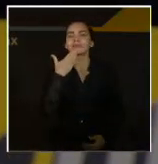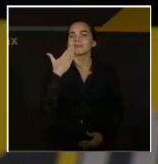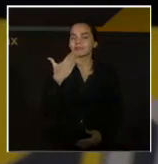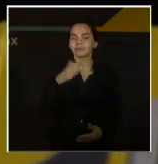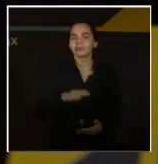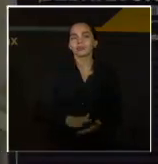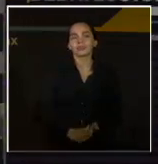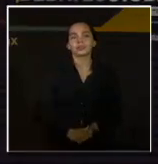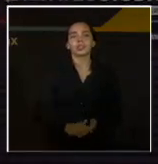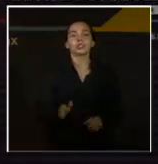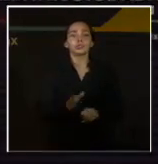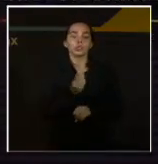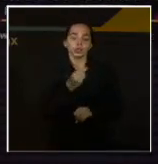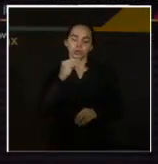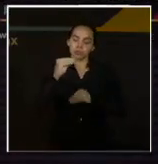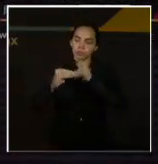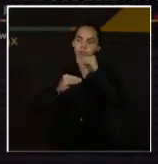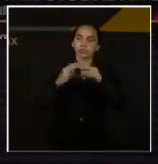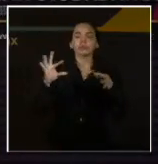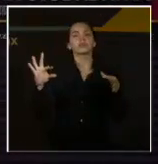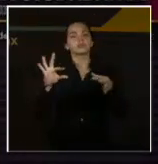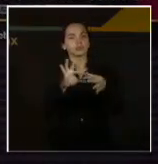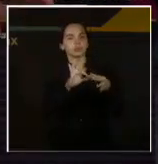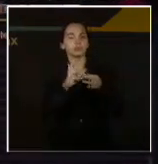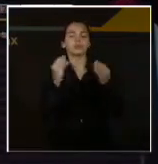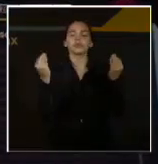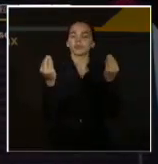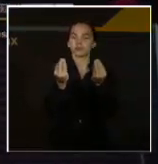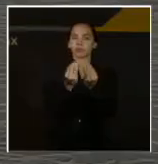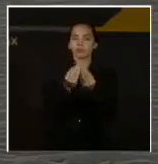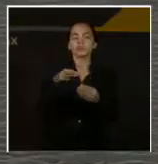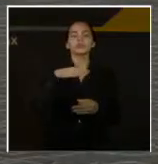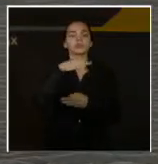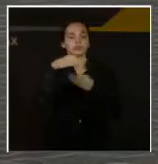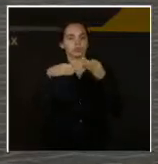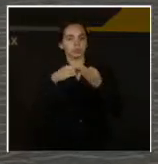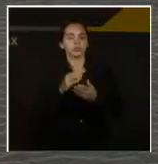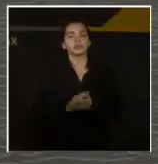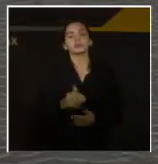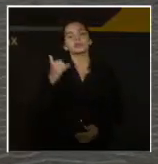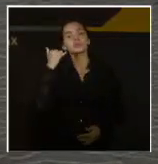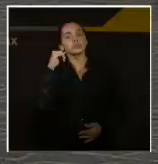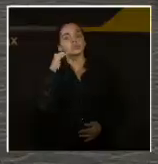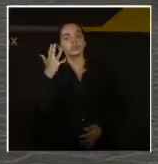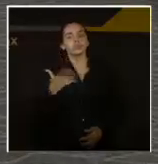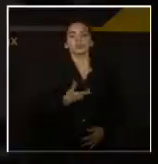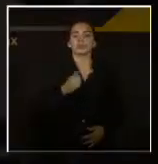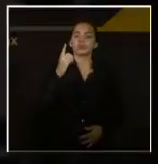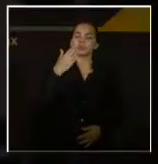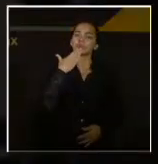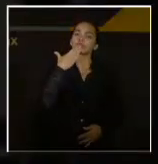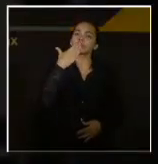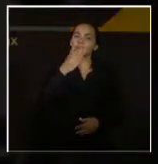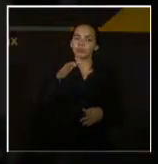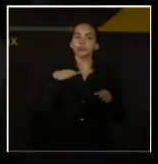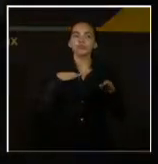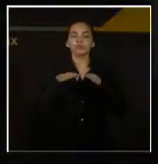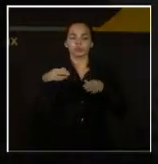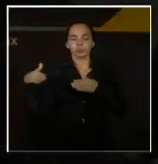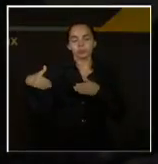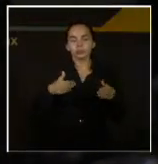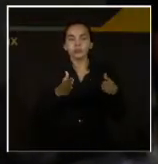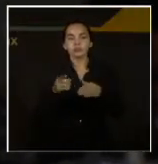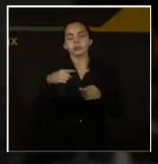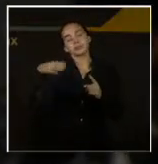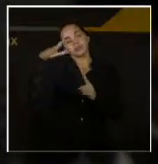bien porque lo hemos construido juntos, lo hemos hecho todos. Yucatán tiene hoy un buen rumbo y esa tarea que hemos